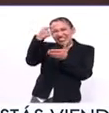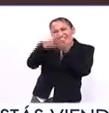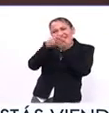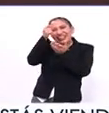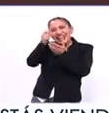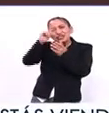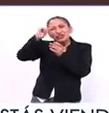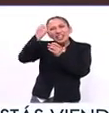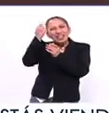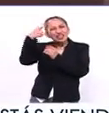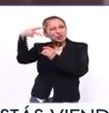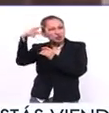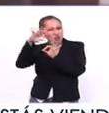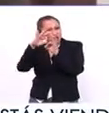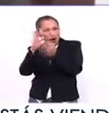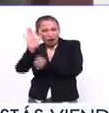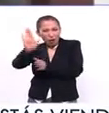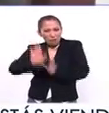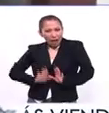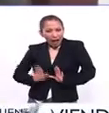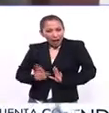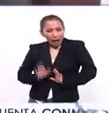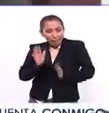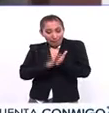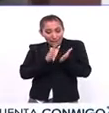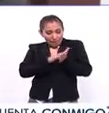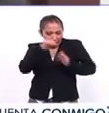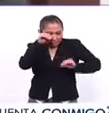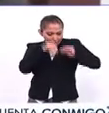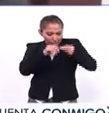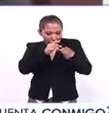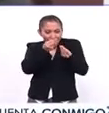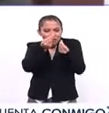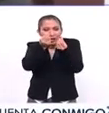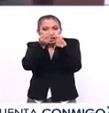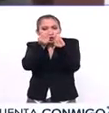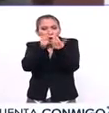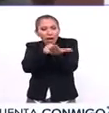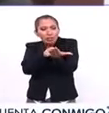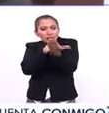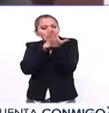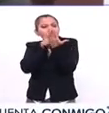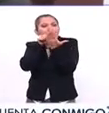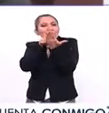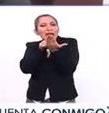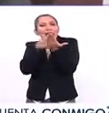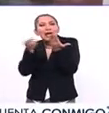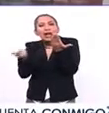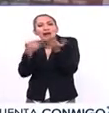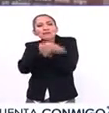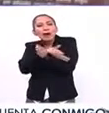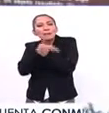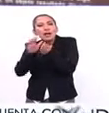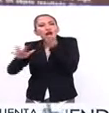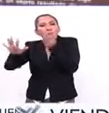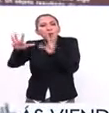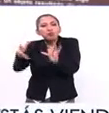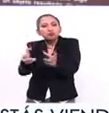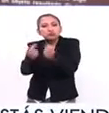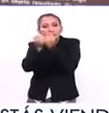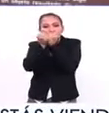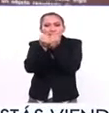en la técnica, la manipulación del papel para que la textura nos cuente el archivo familiar como un